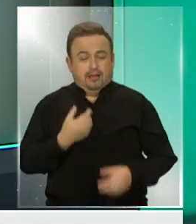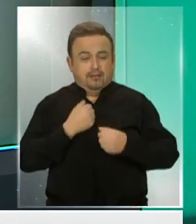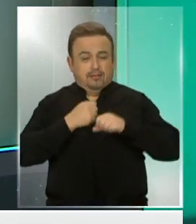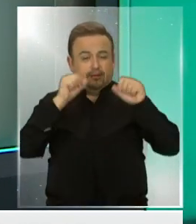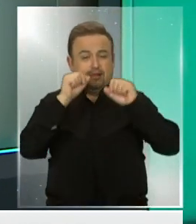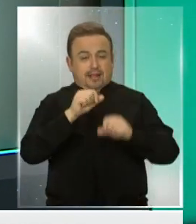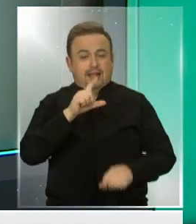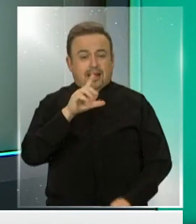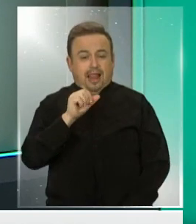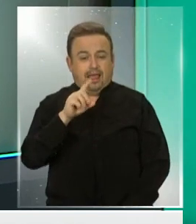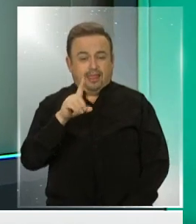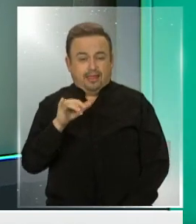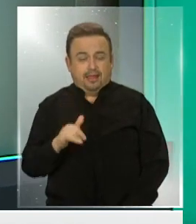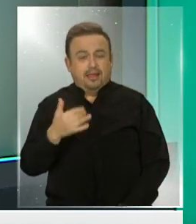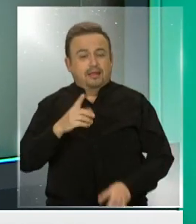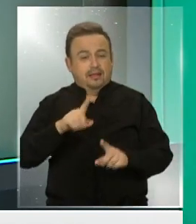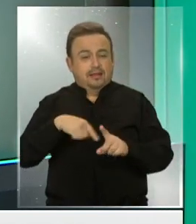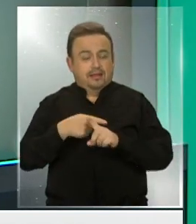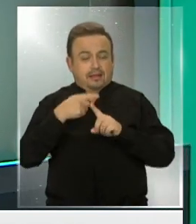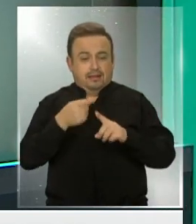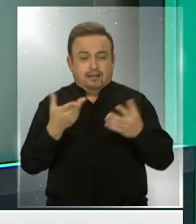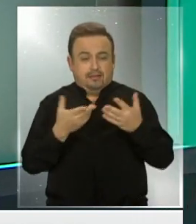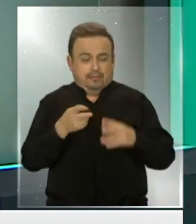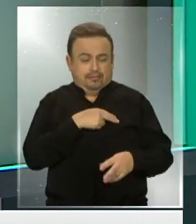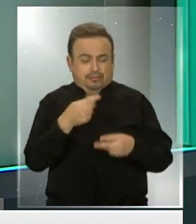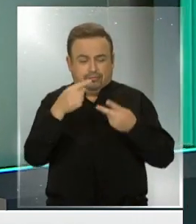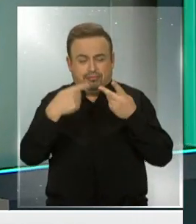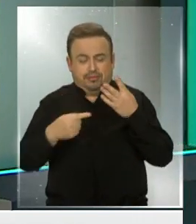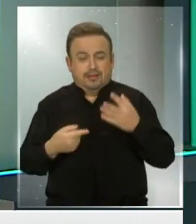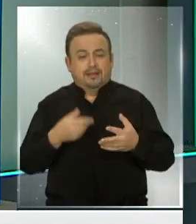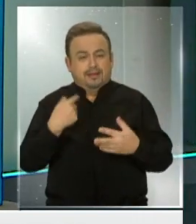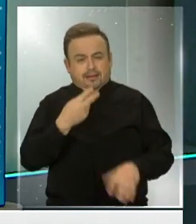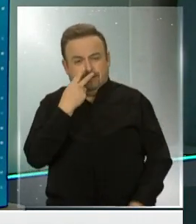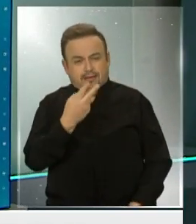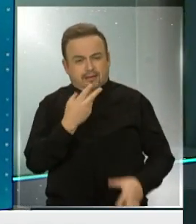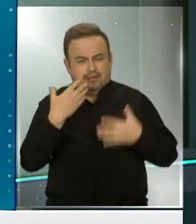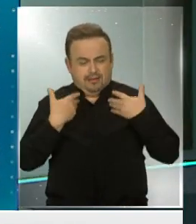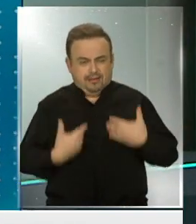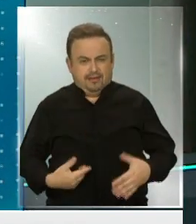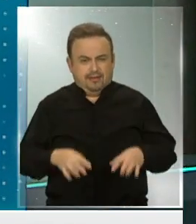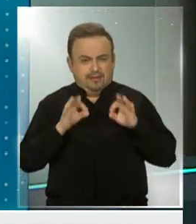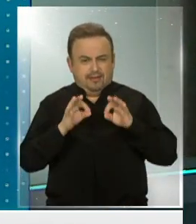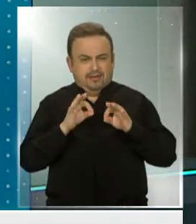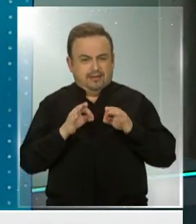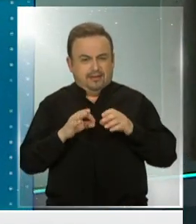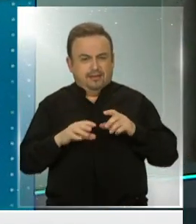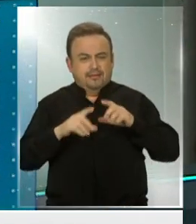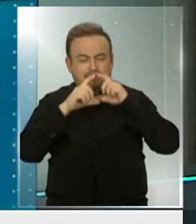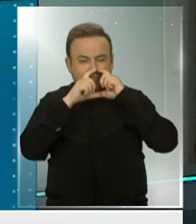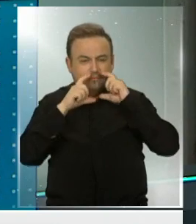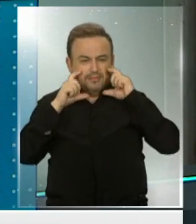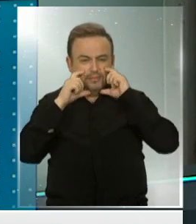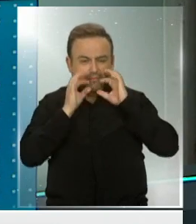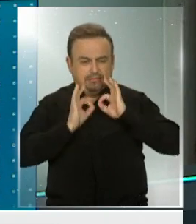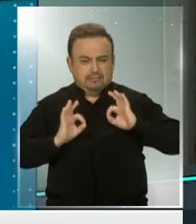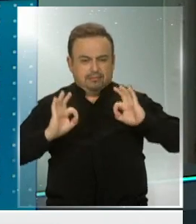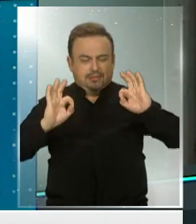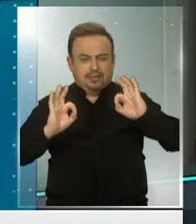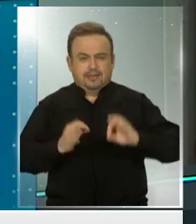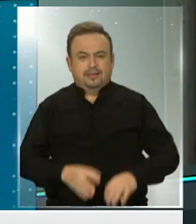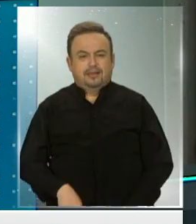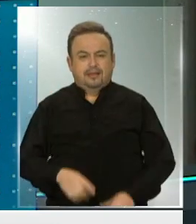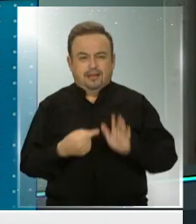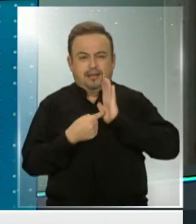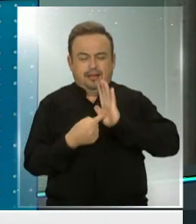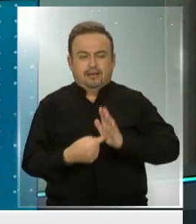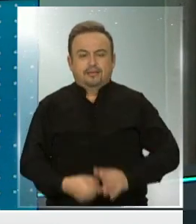triunfadora, Lady Gaga, que además de la cantidad de premios que se llevó, llamó la atención por sus particulares looks con mascarillas. Los detalles en el informe de